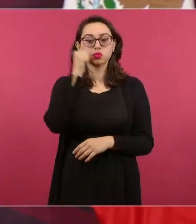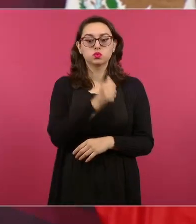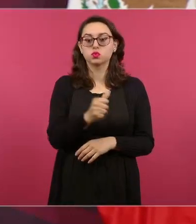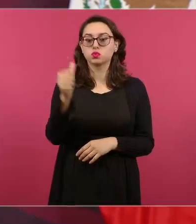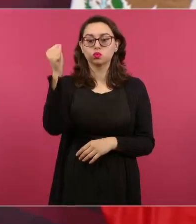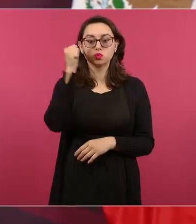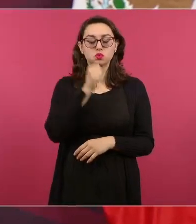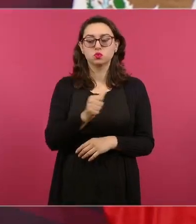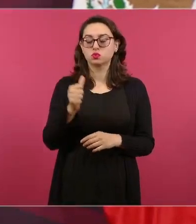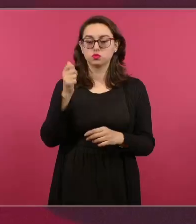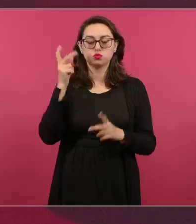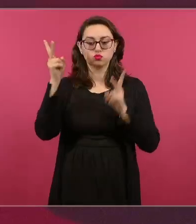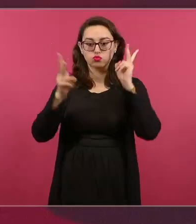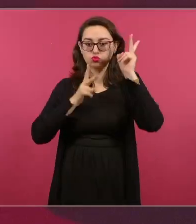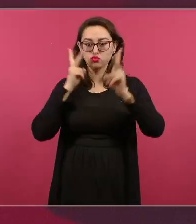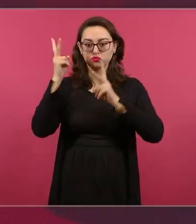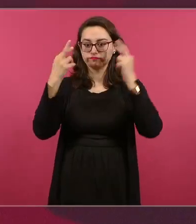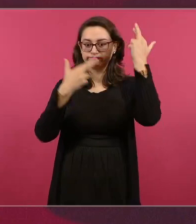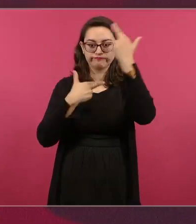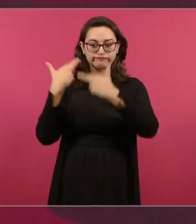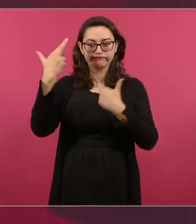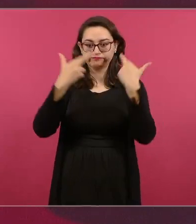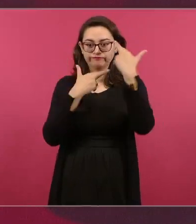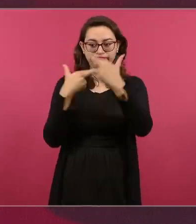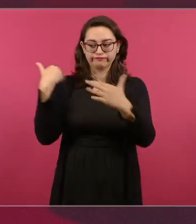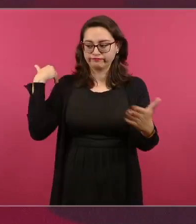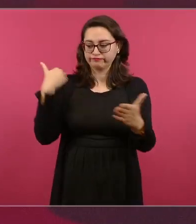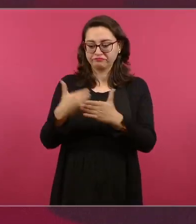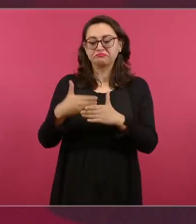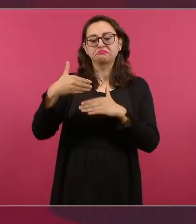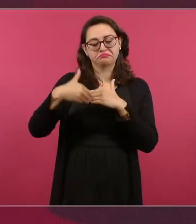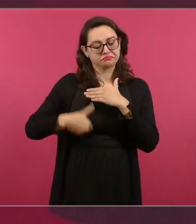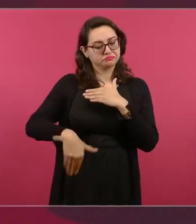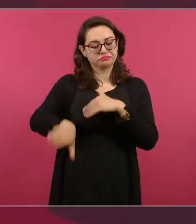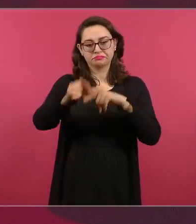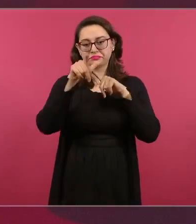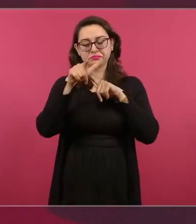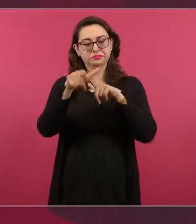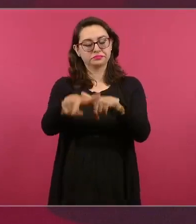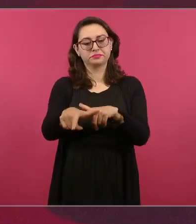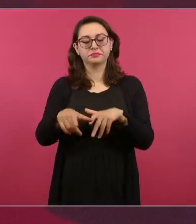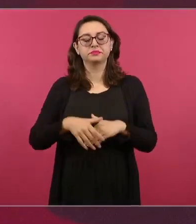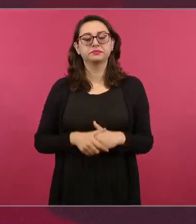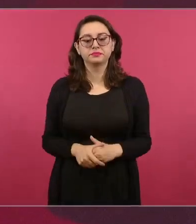a hacer esta gira y va a ser